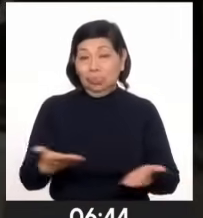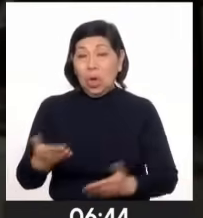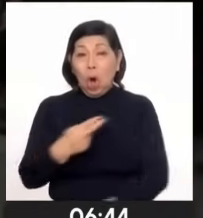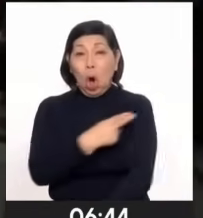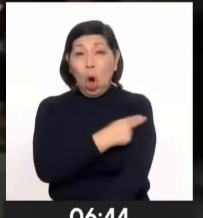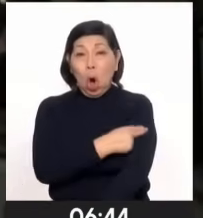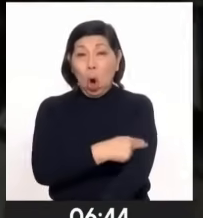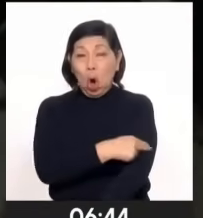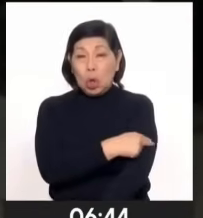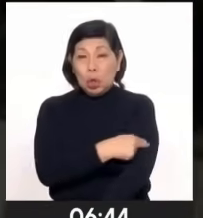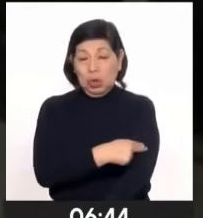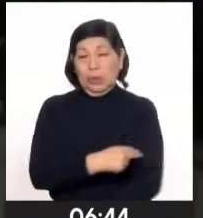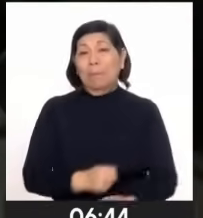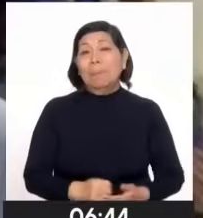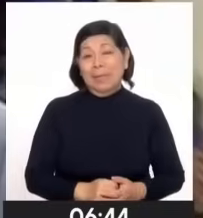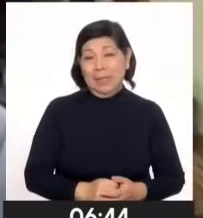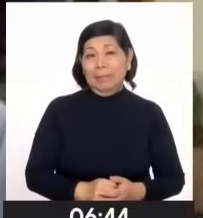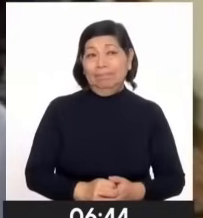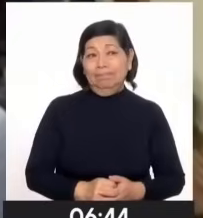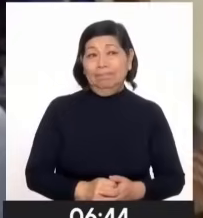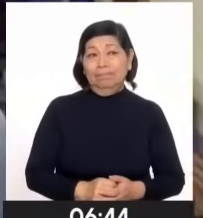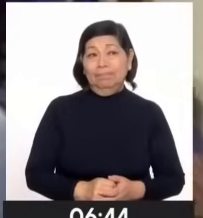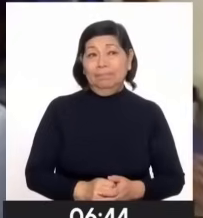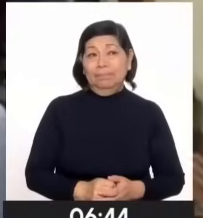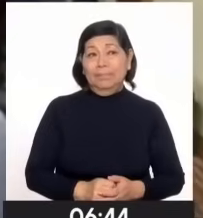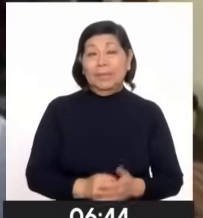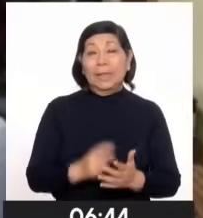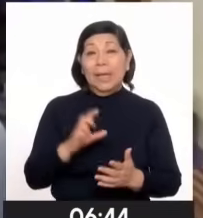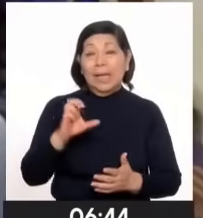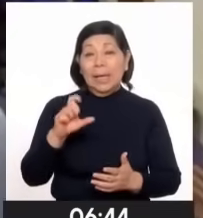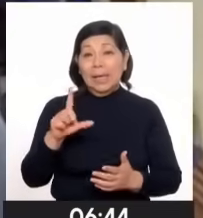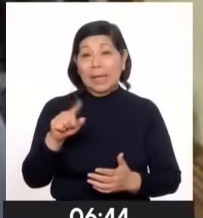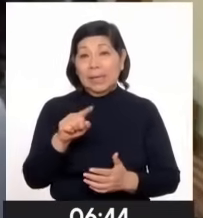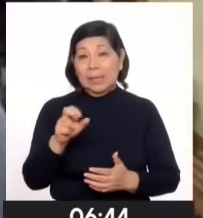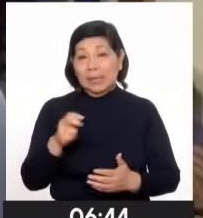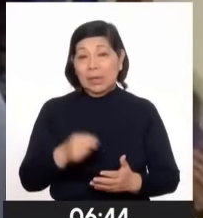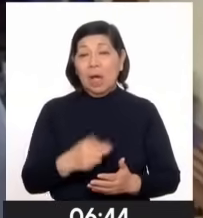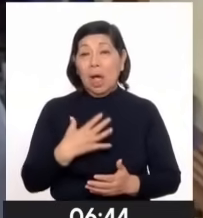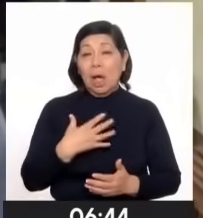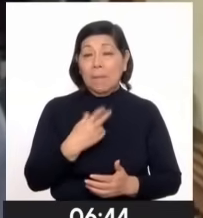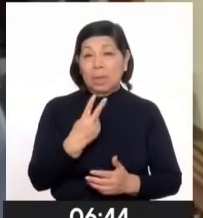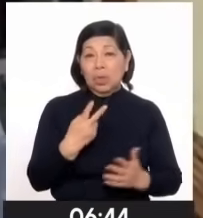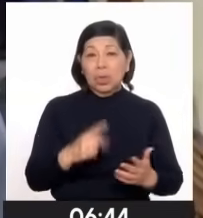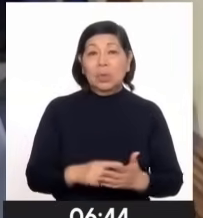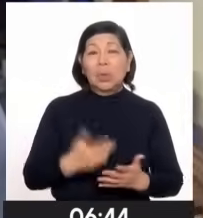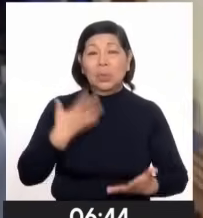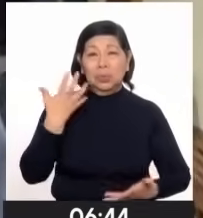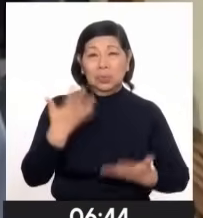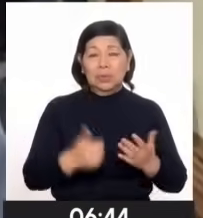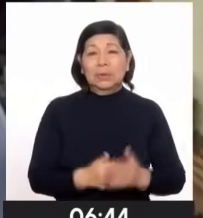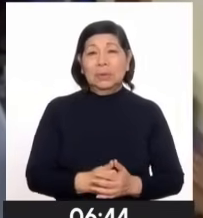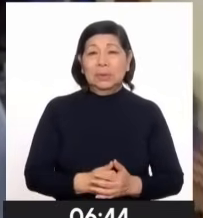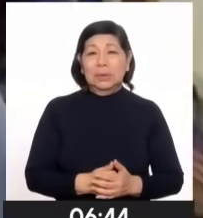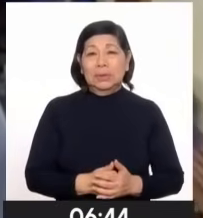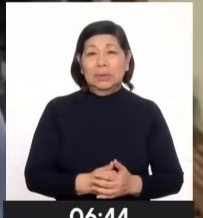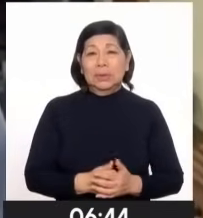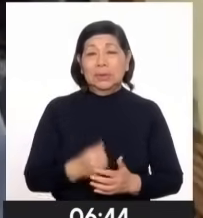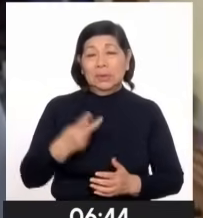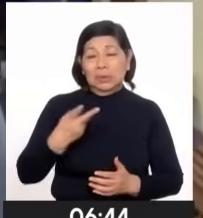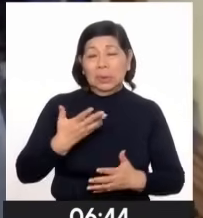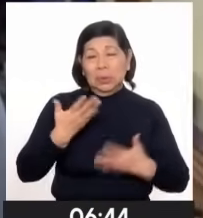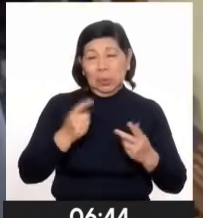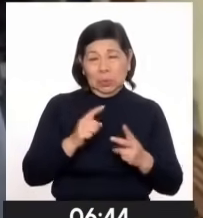hospital Guillermo Díaz de la Vega son Elizabeth Lázaro Puma 28 años con quemadura de segundo